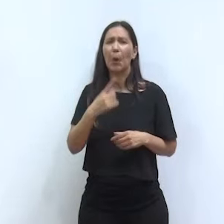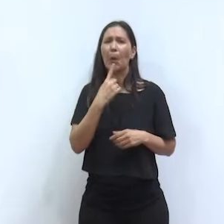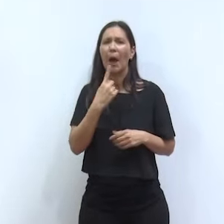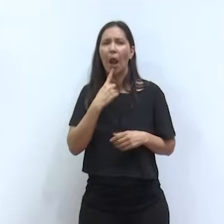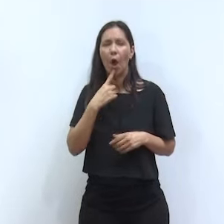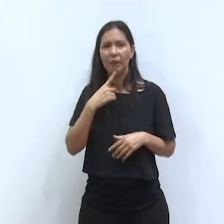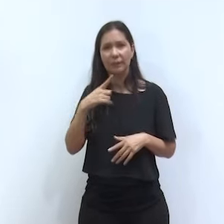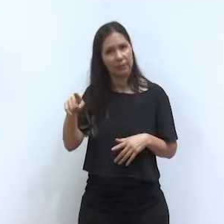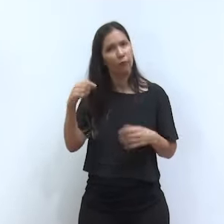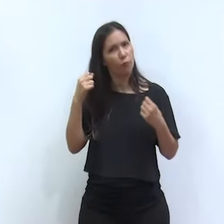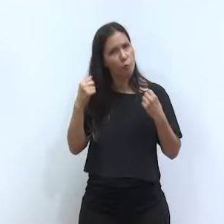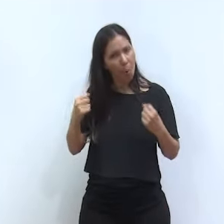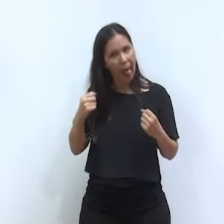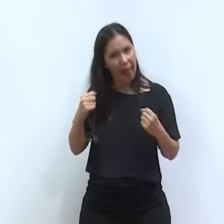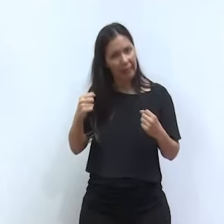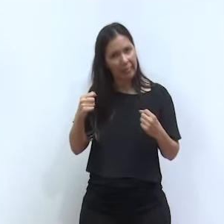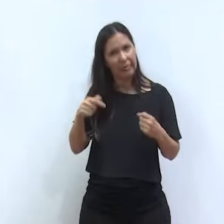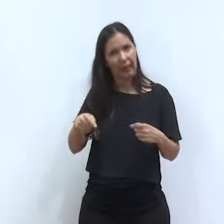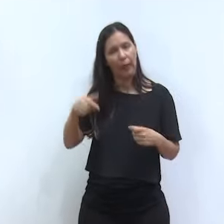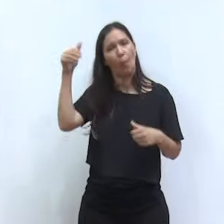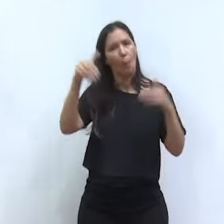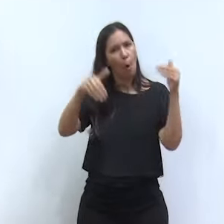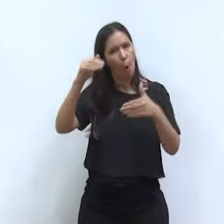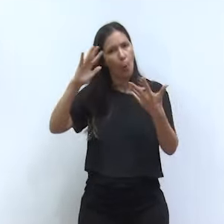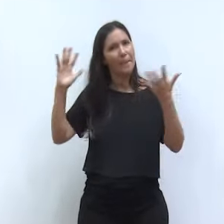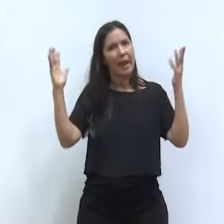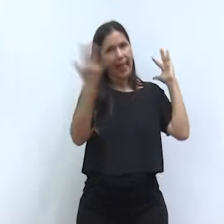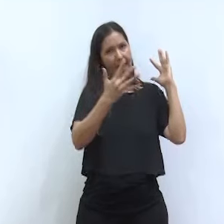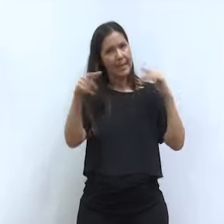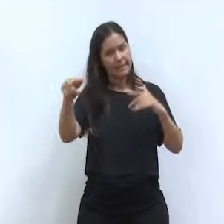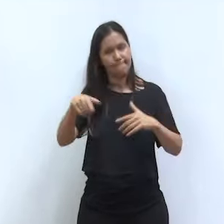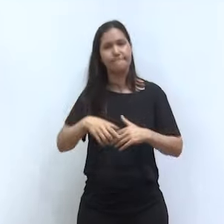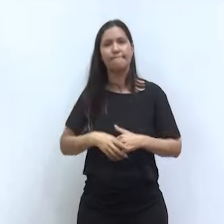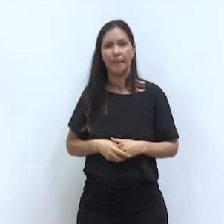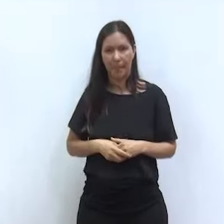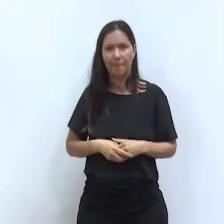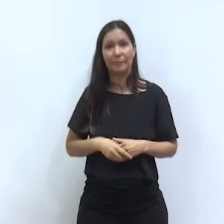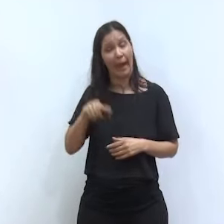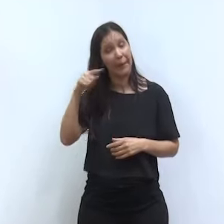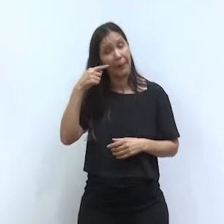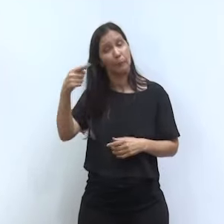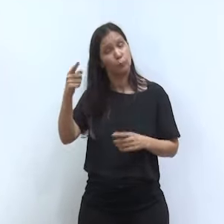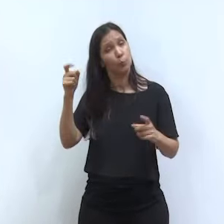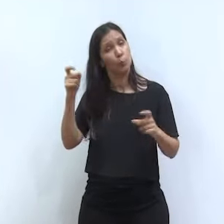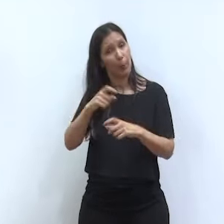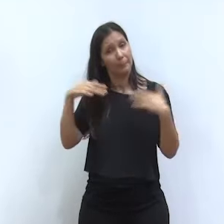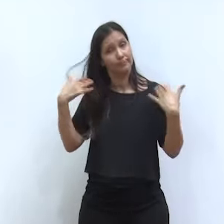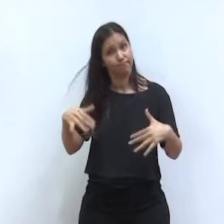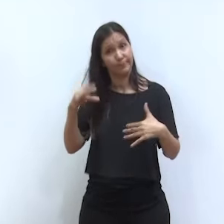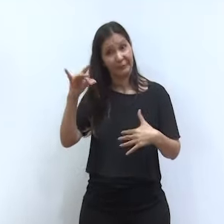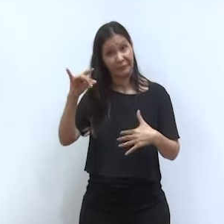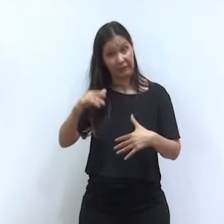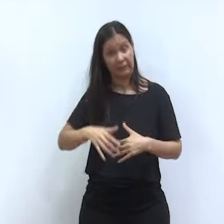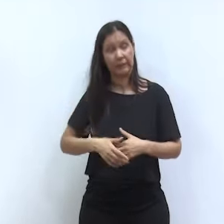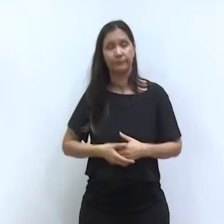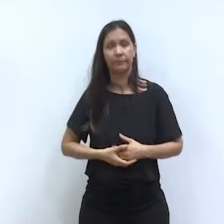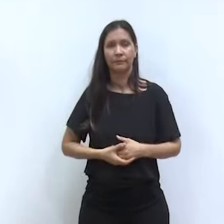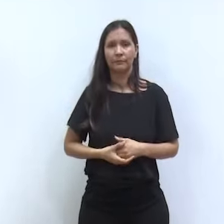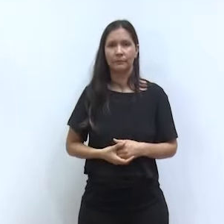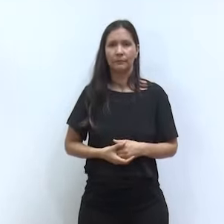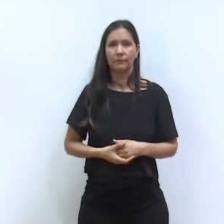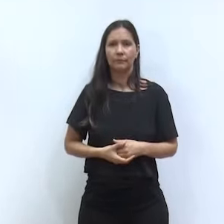mi ley entonces ahí Tenemos también un un problema difícil que es